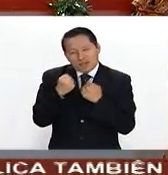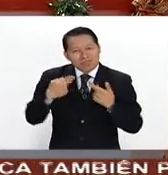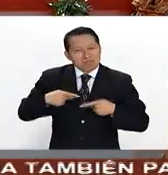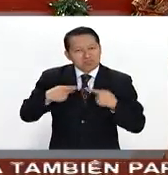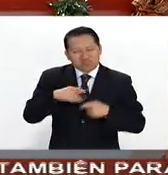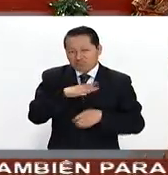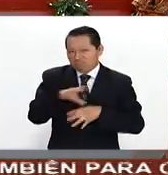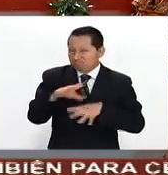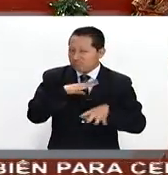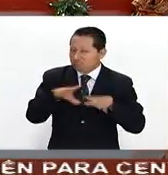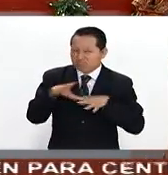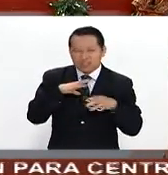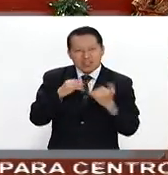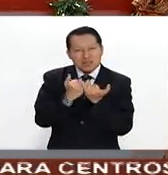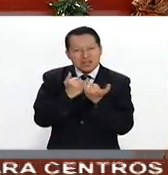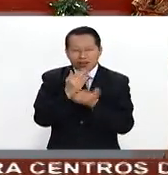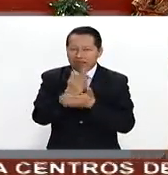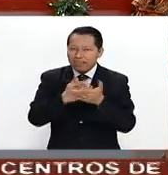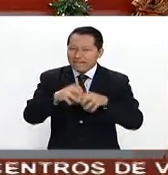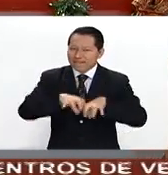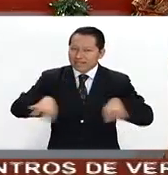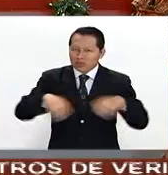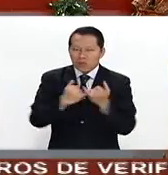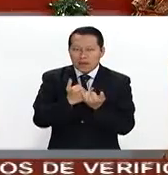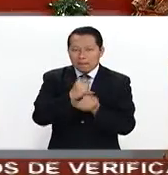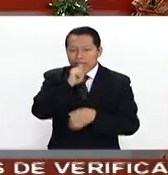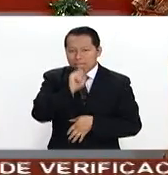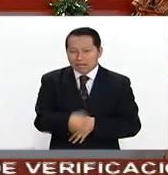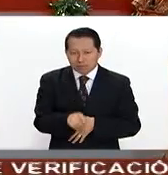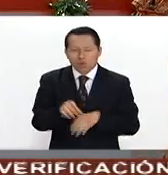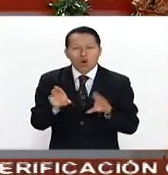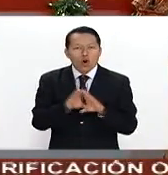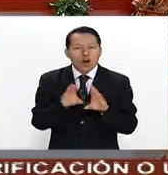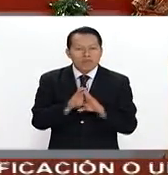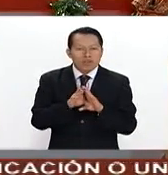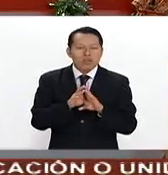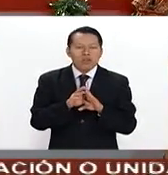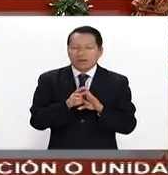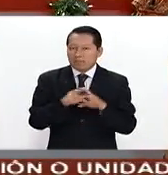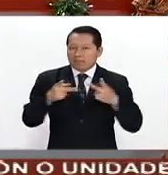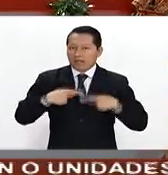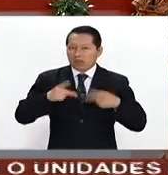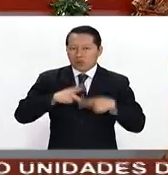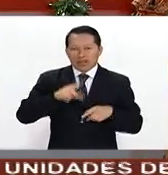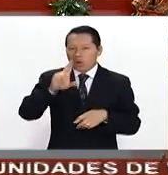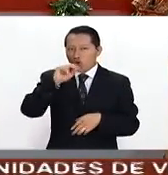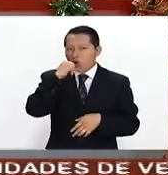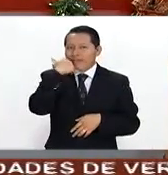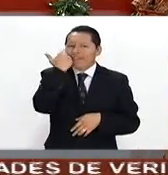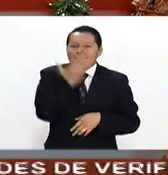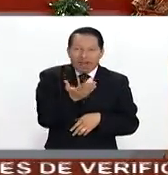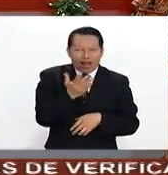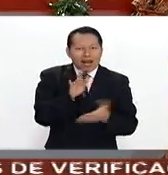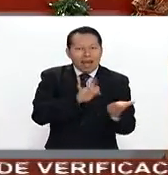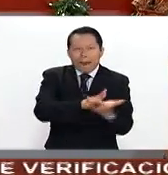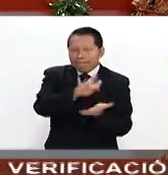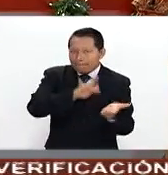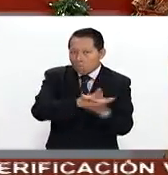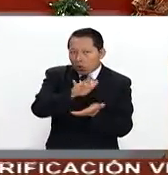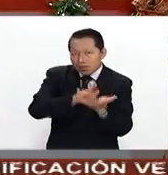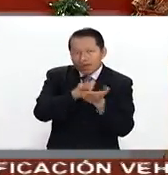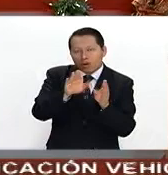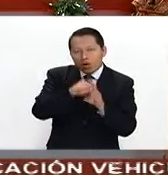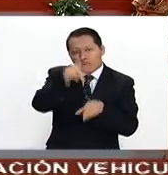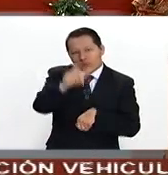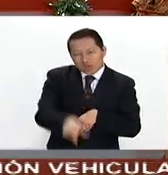dividido y pues que por supuesto nadie quiere ser el ícono que abandere ideas que él ha difundido tanto de odio,